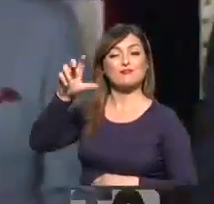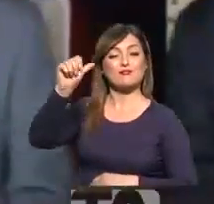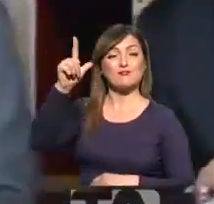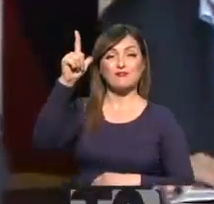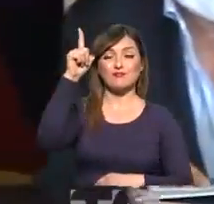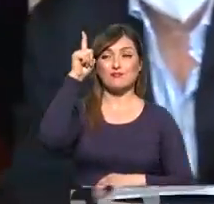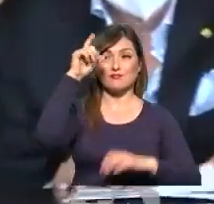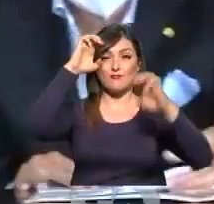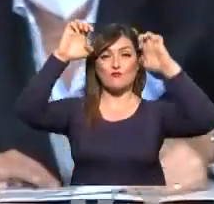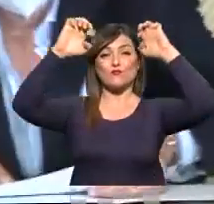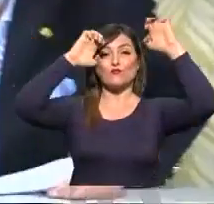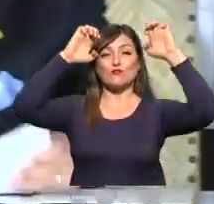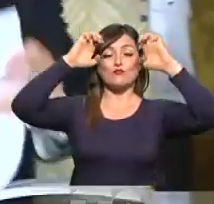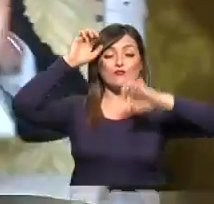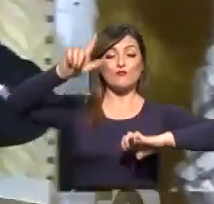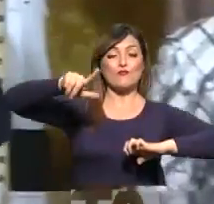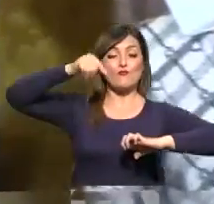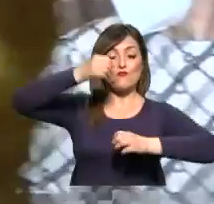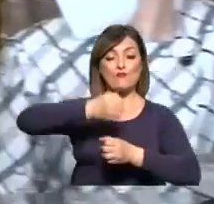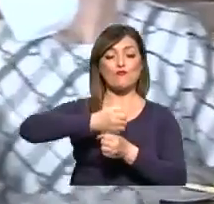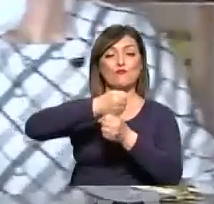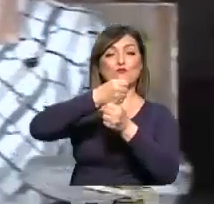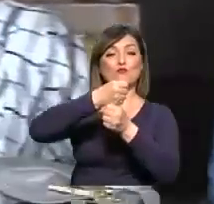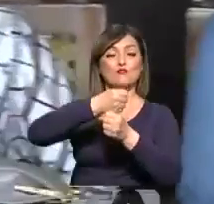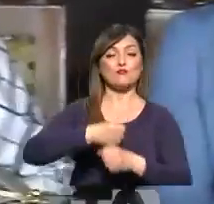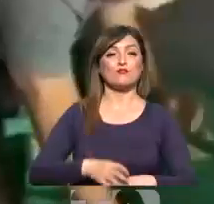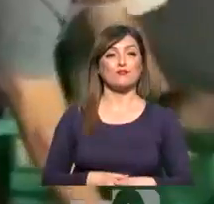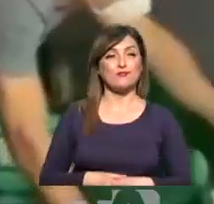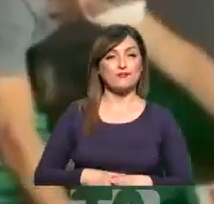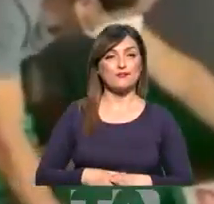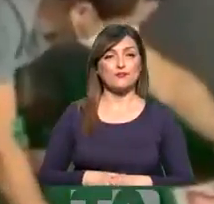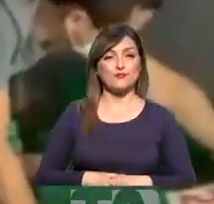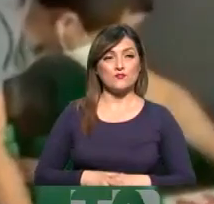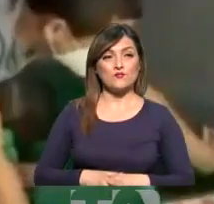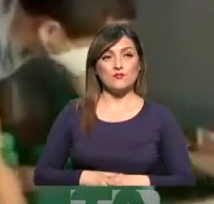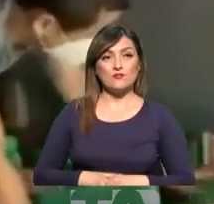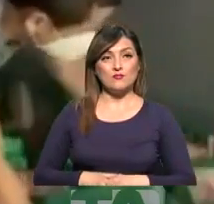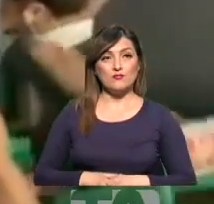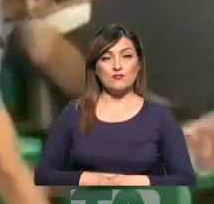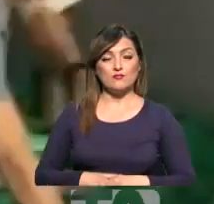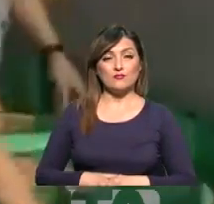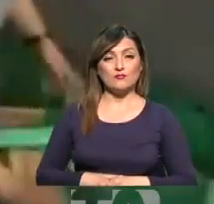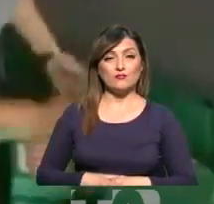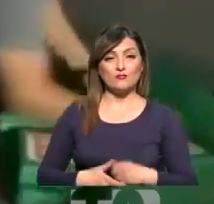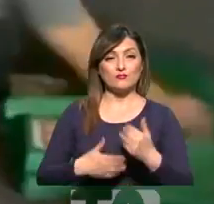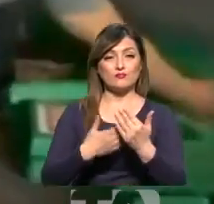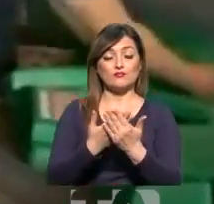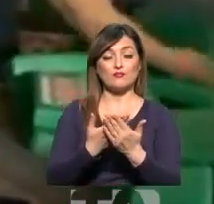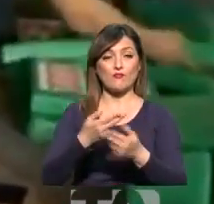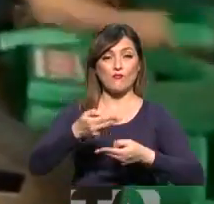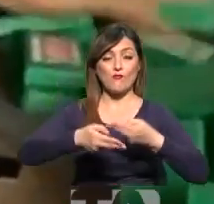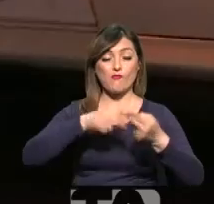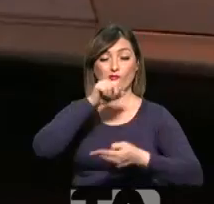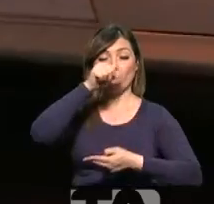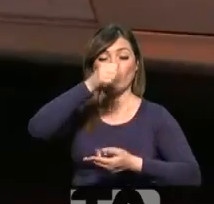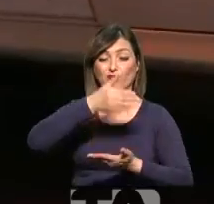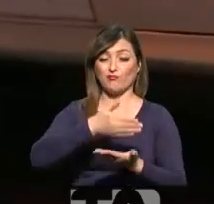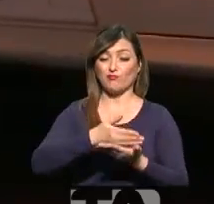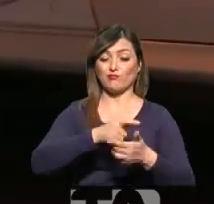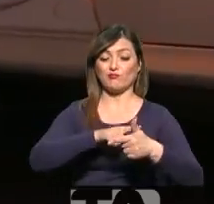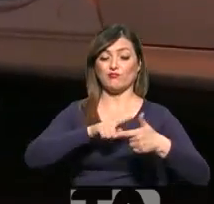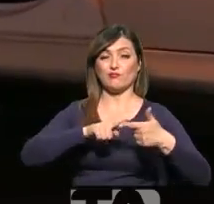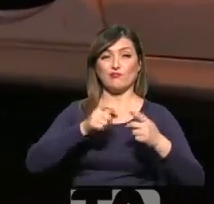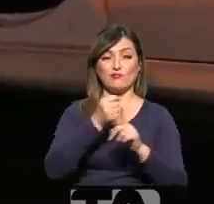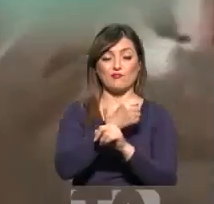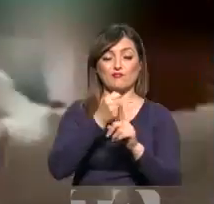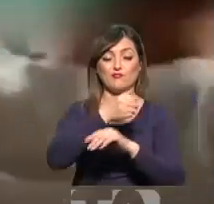liderar la estrategia del gobierno en materia de seguridad, es decir, definir las políticas para hacer frente al narcotráfico, a la violencia